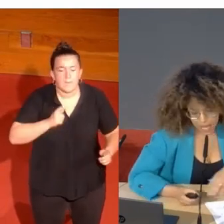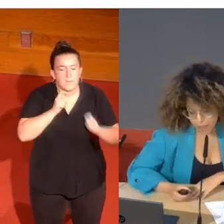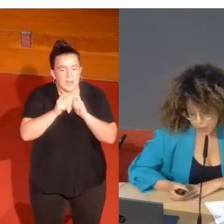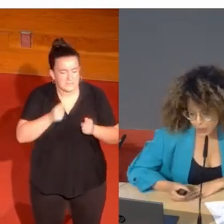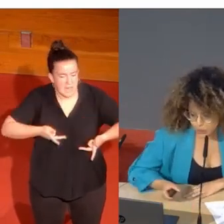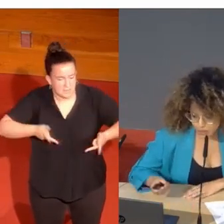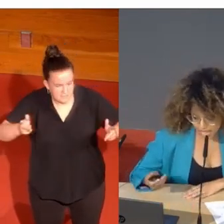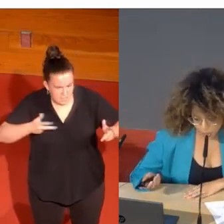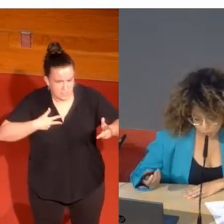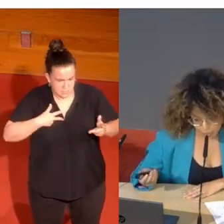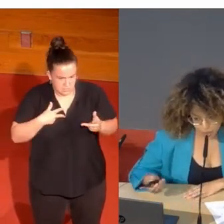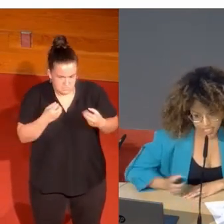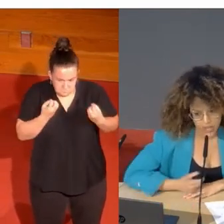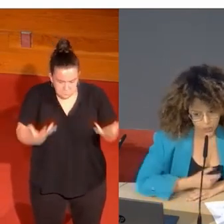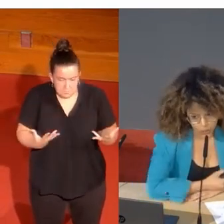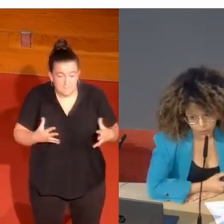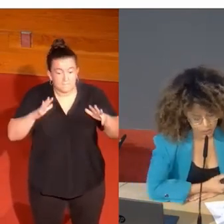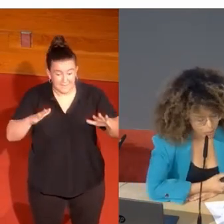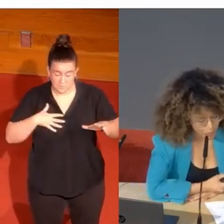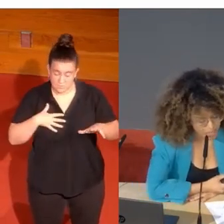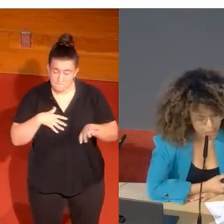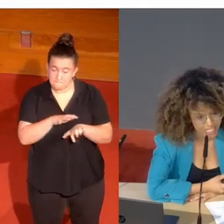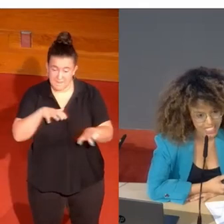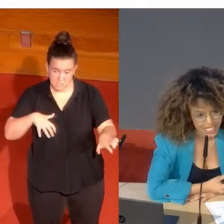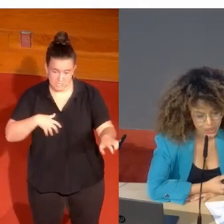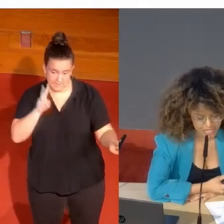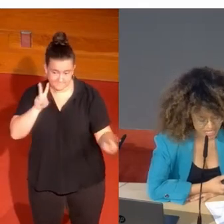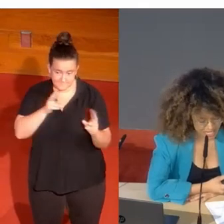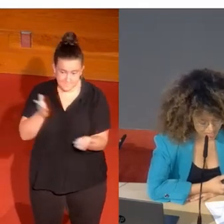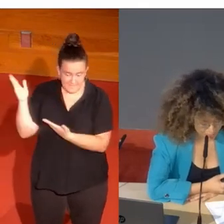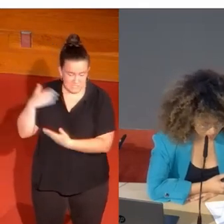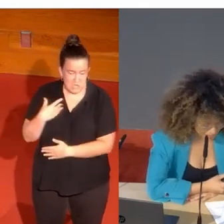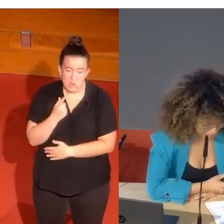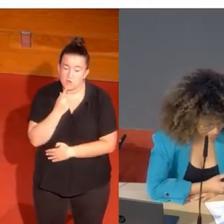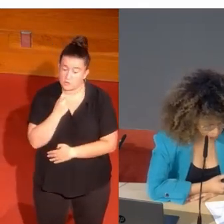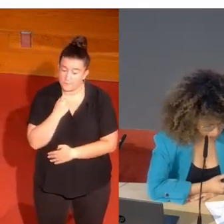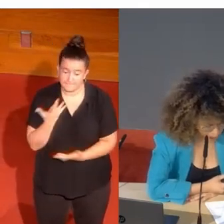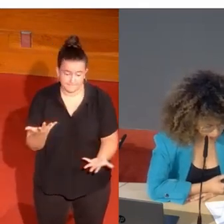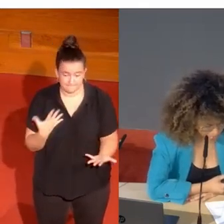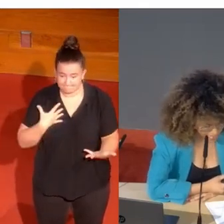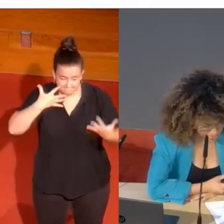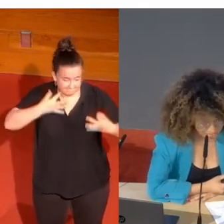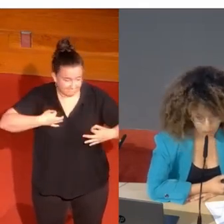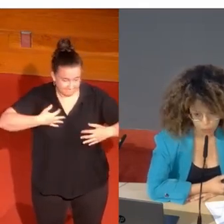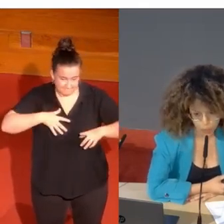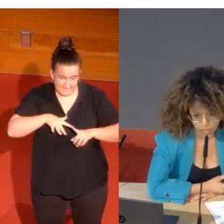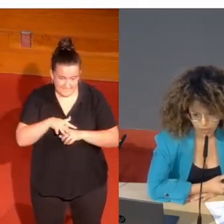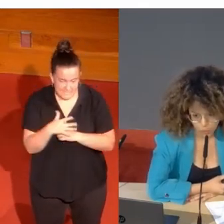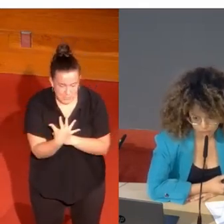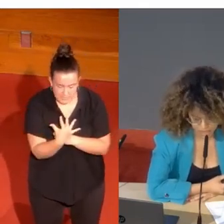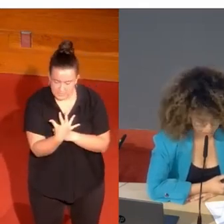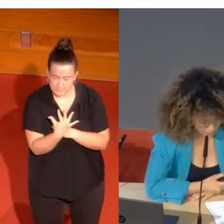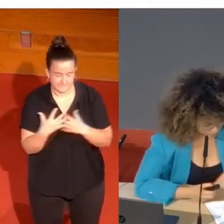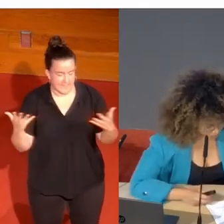prensa Pero hay una mayoría en rojo Como podéis ver donde desgraciadamente la situación es